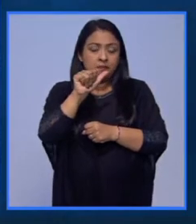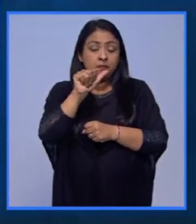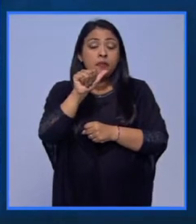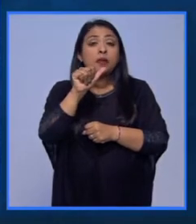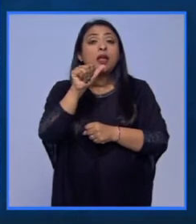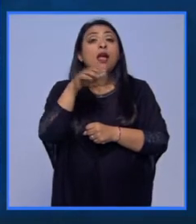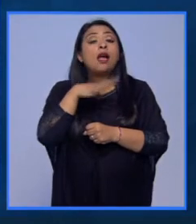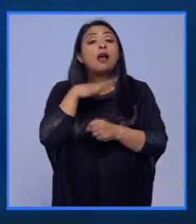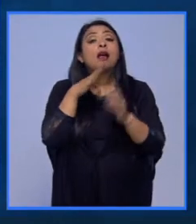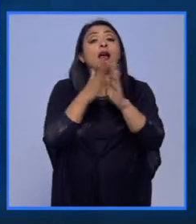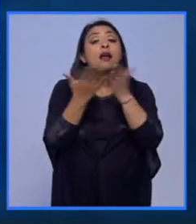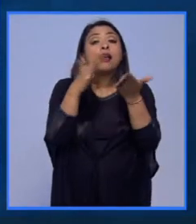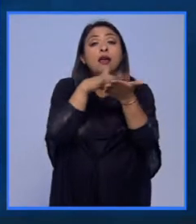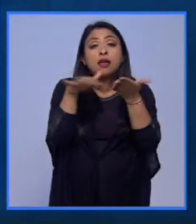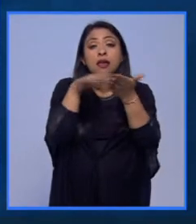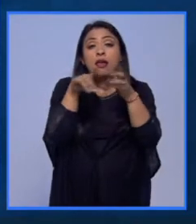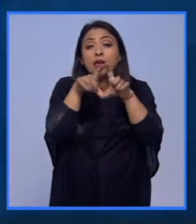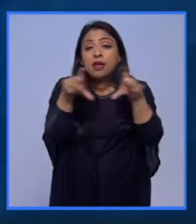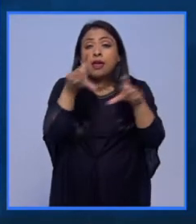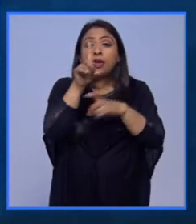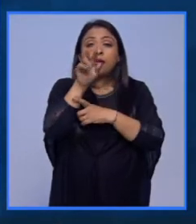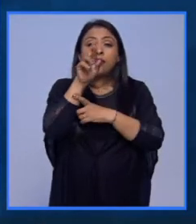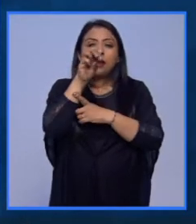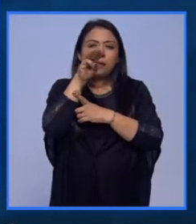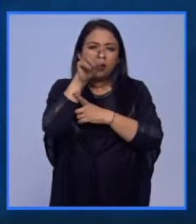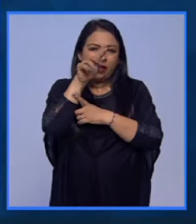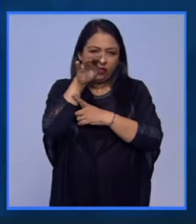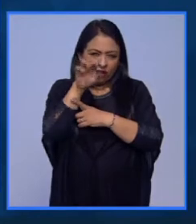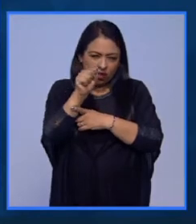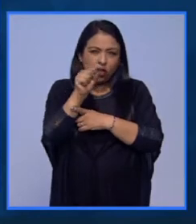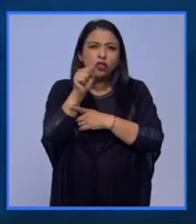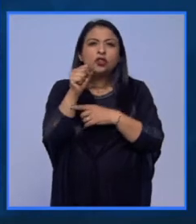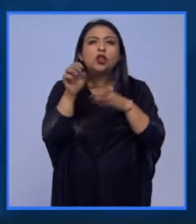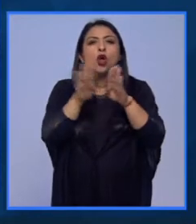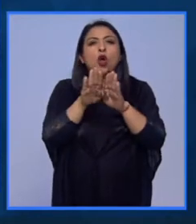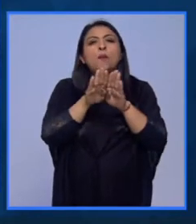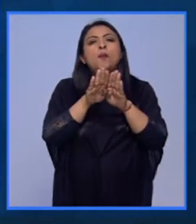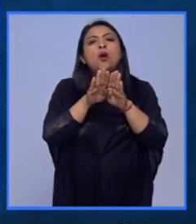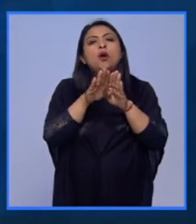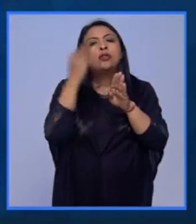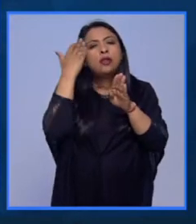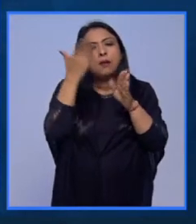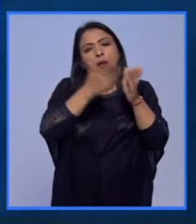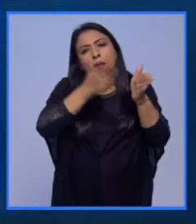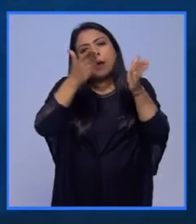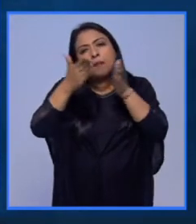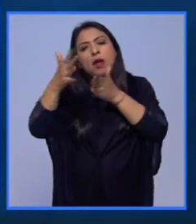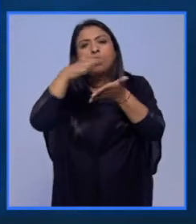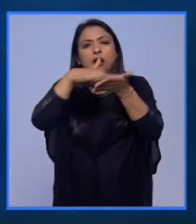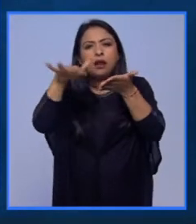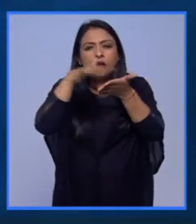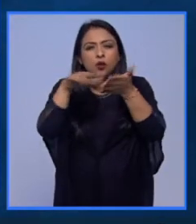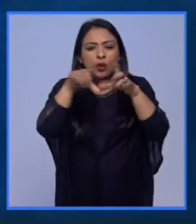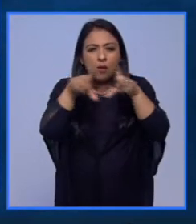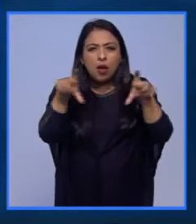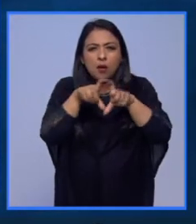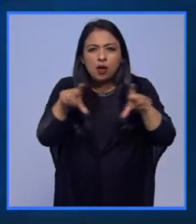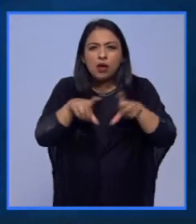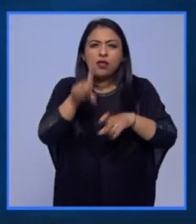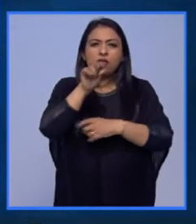se van a leer textos dramáticos, se van a hacer un ciclo de lectura de textos dramáticos